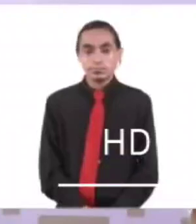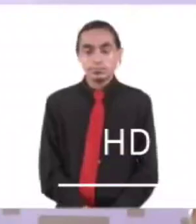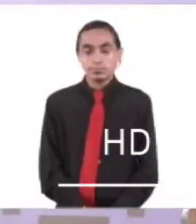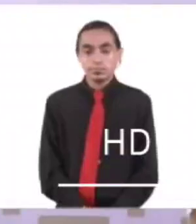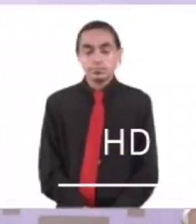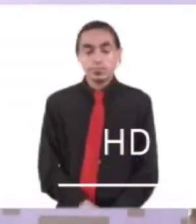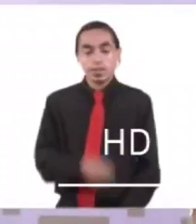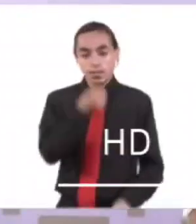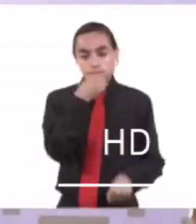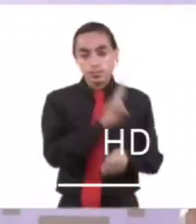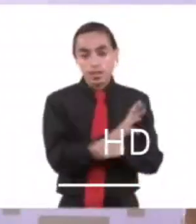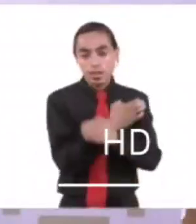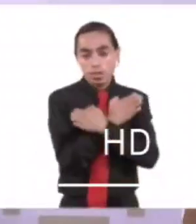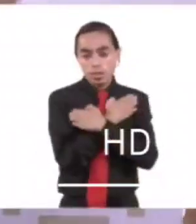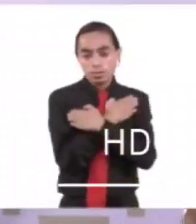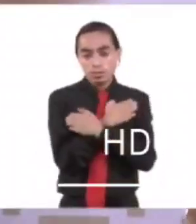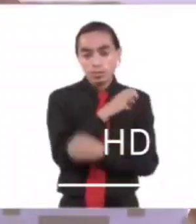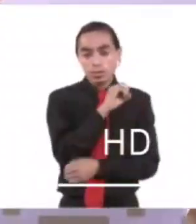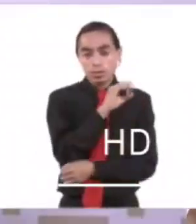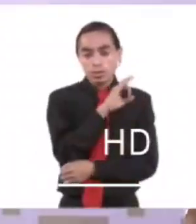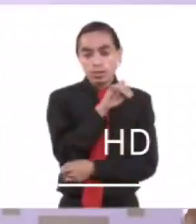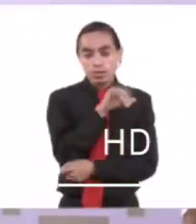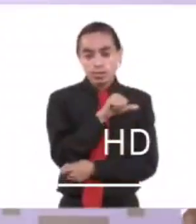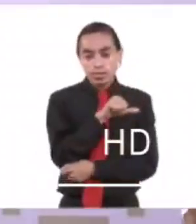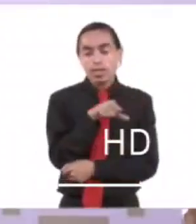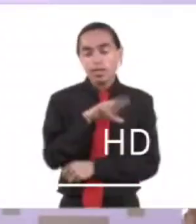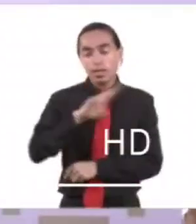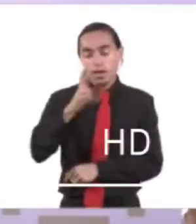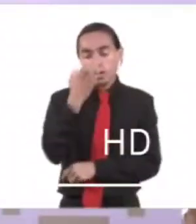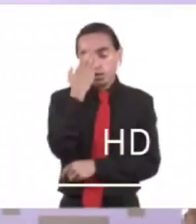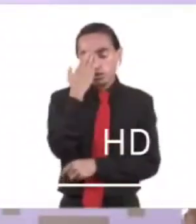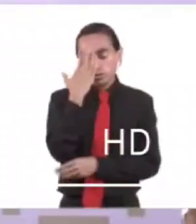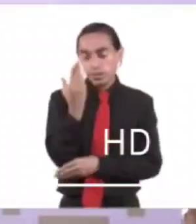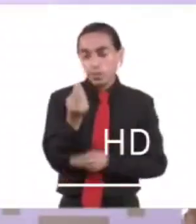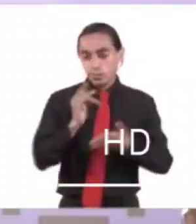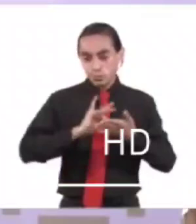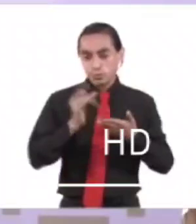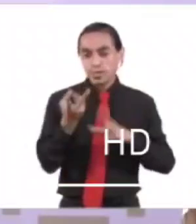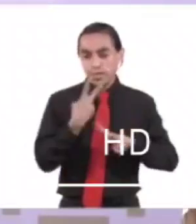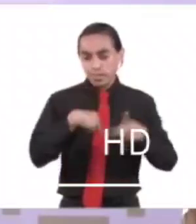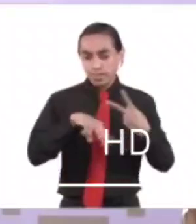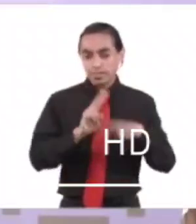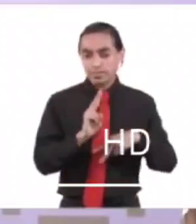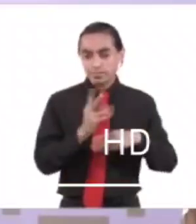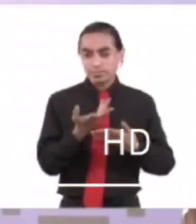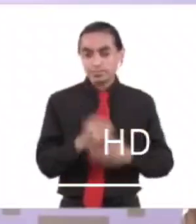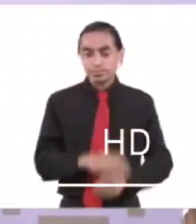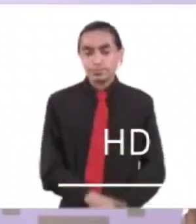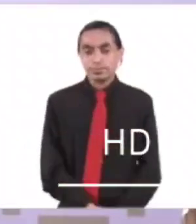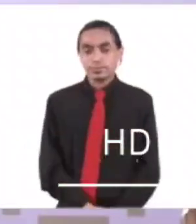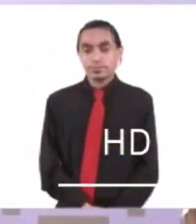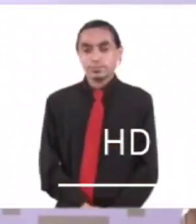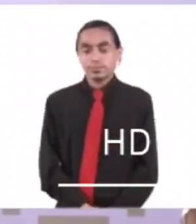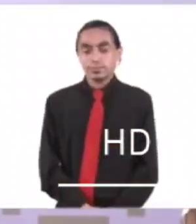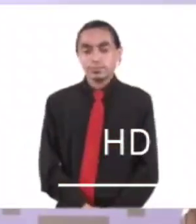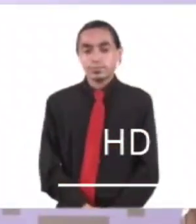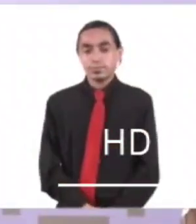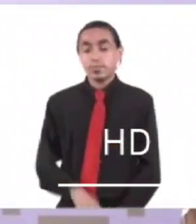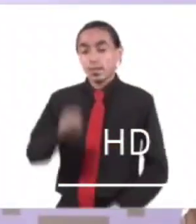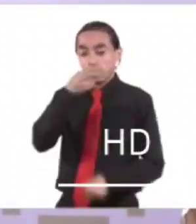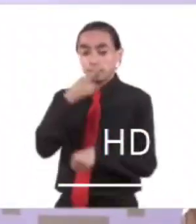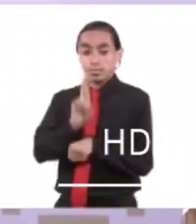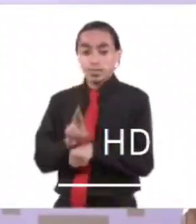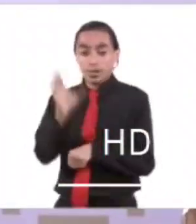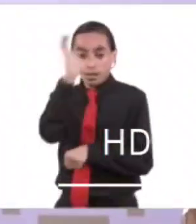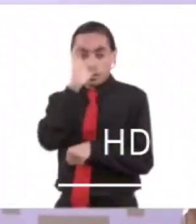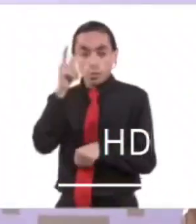A la secretaria de Educación, Ofelia Angulo, también le reconozco y muchas gracias por estar aquí presente. A nuestra secretaria